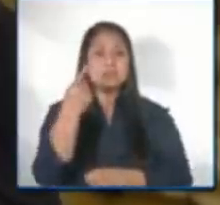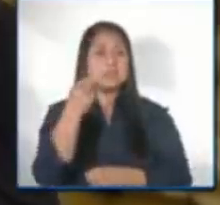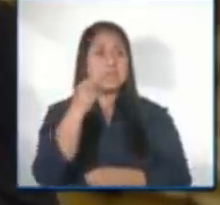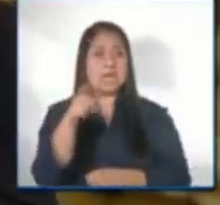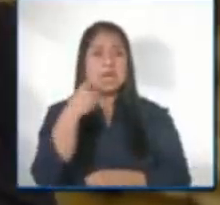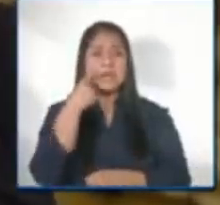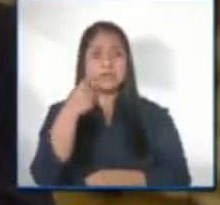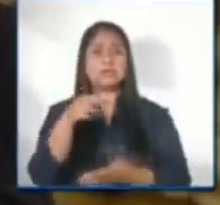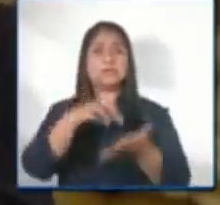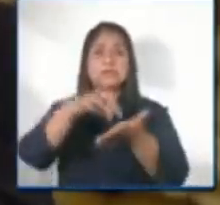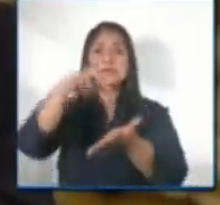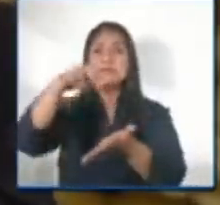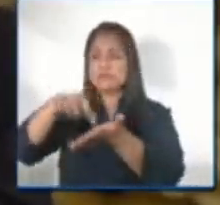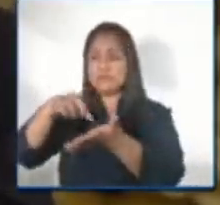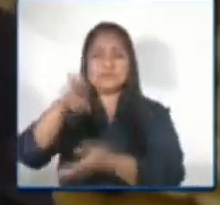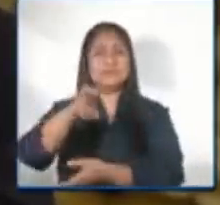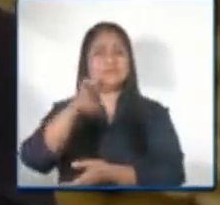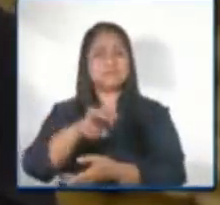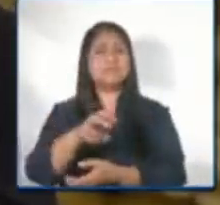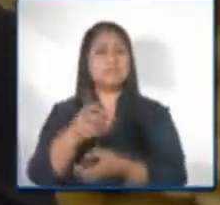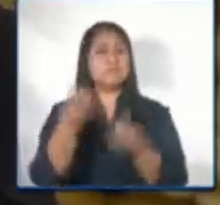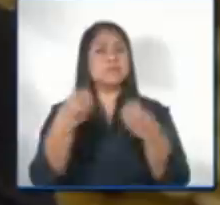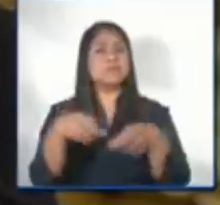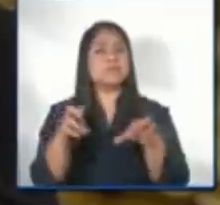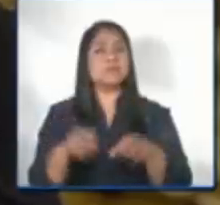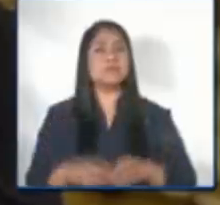que este país merece una oportunidad.